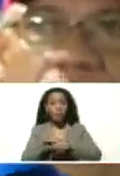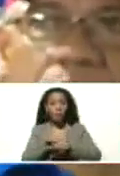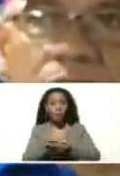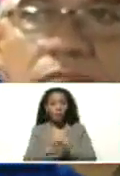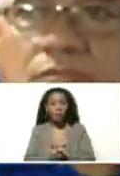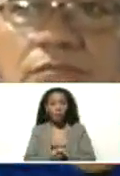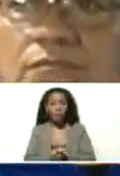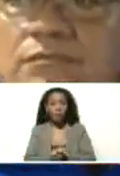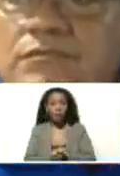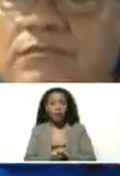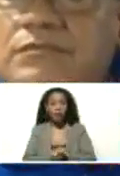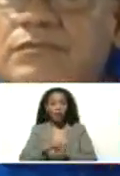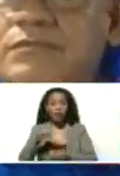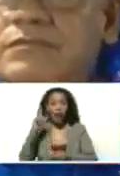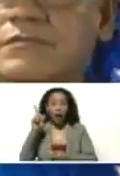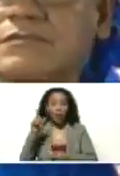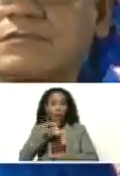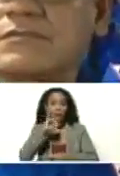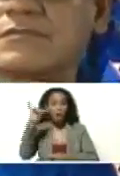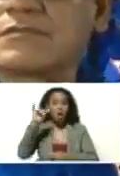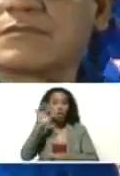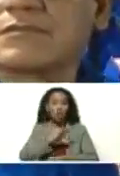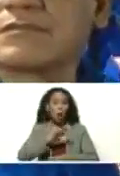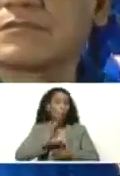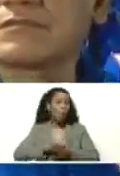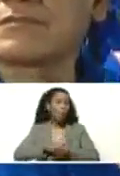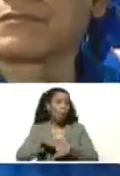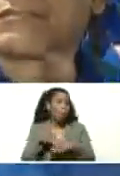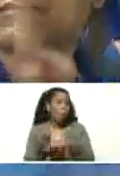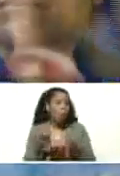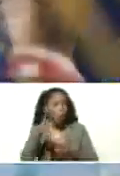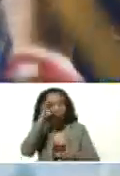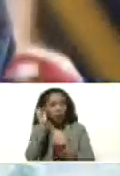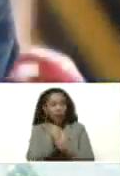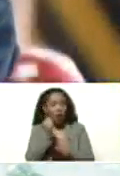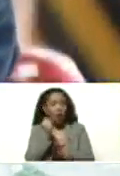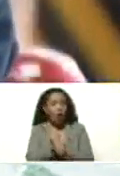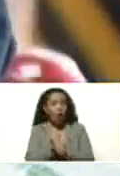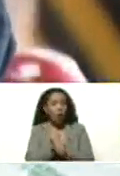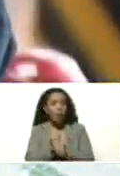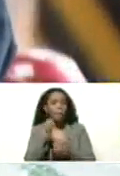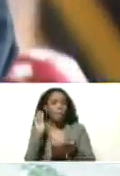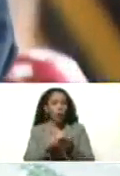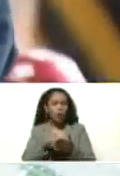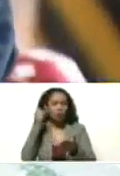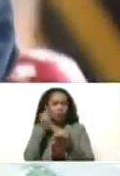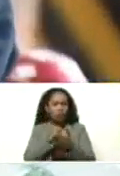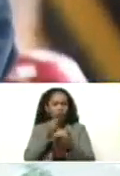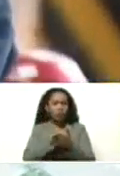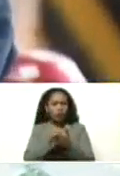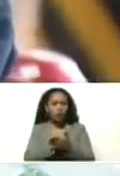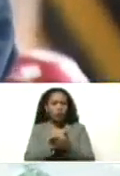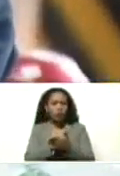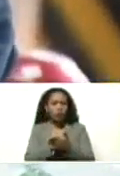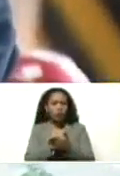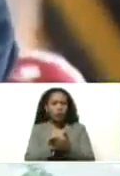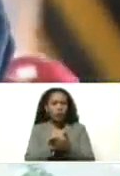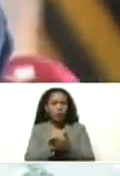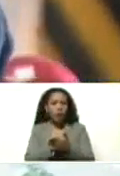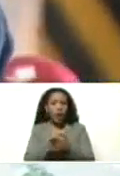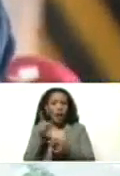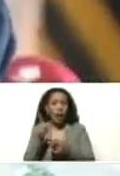nos fue, decía, en demandas sociales. ¿Por qué? Porque los trabajadores, nosotros le ponemos el empeño, presidente, y sabemos que a través